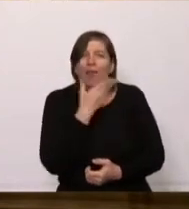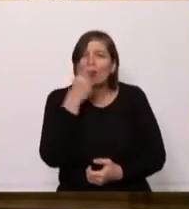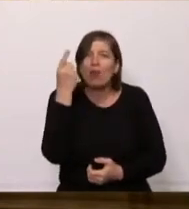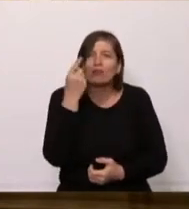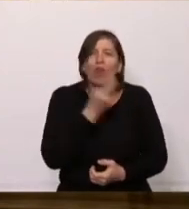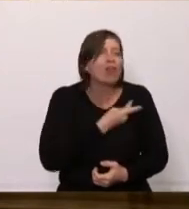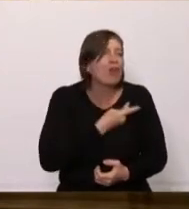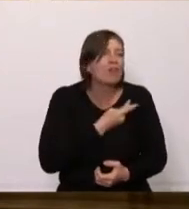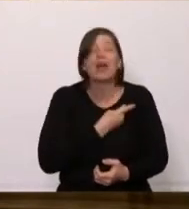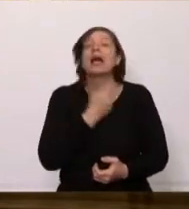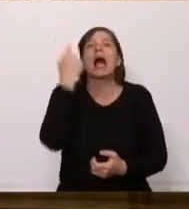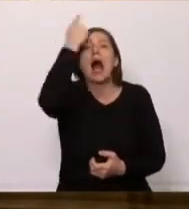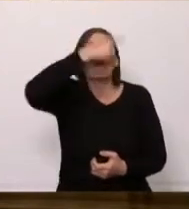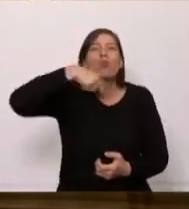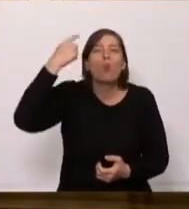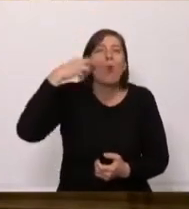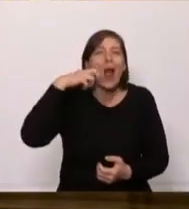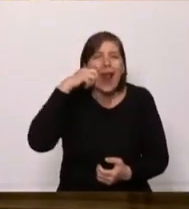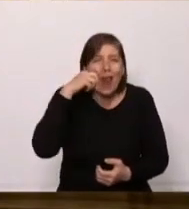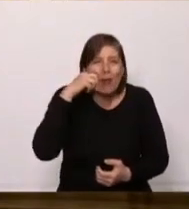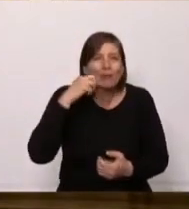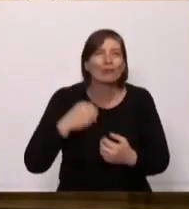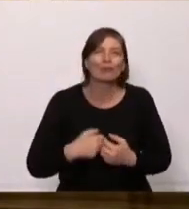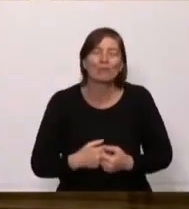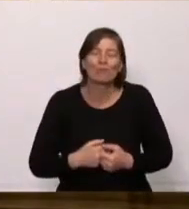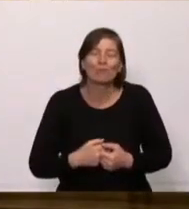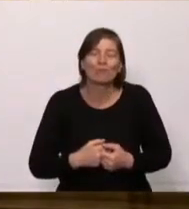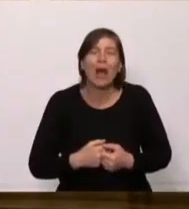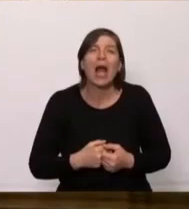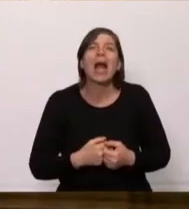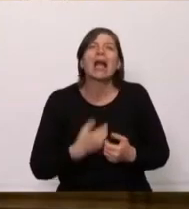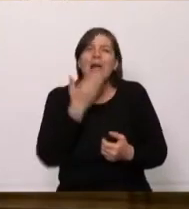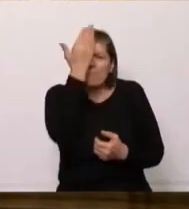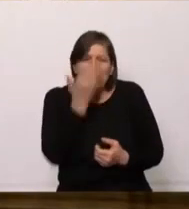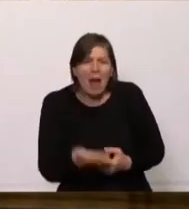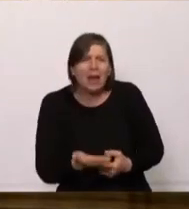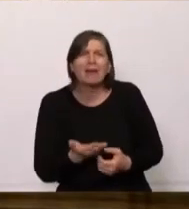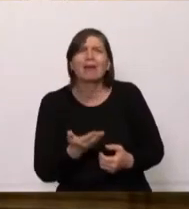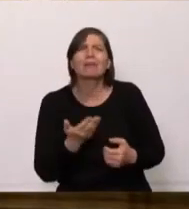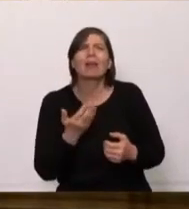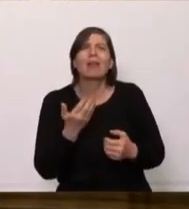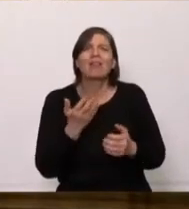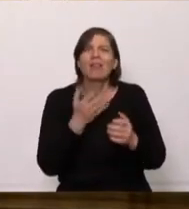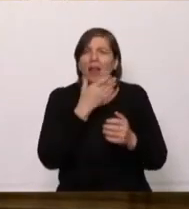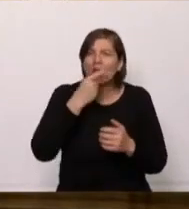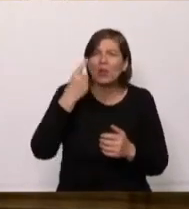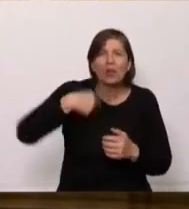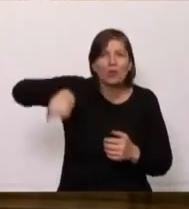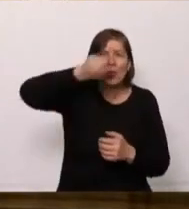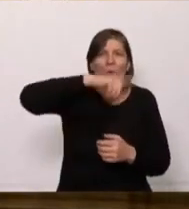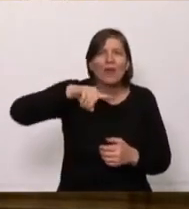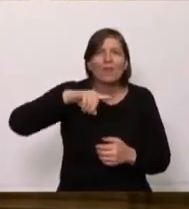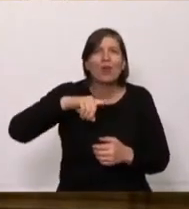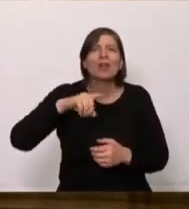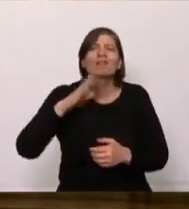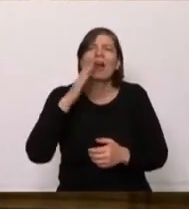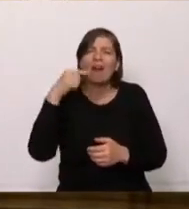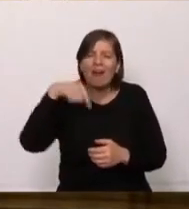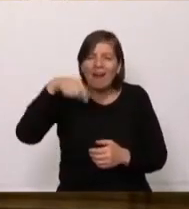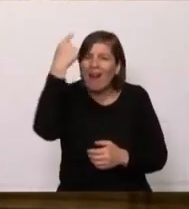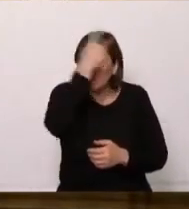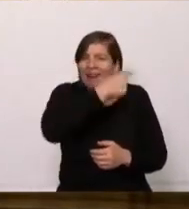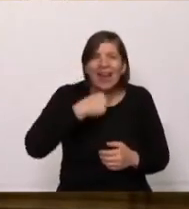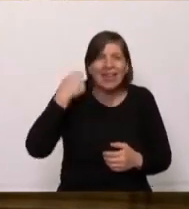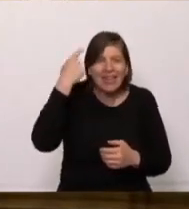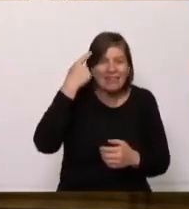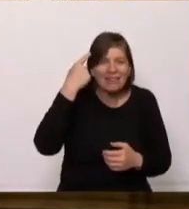nuestro Dios está en el rostro de los abuelos. La imagen de nuestro Dios está en las caritas